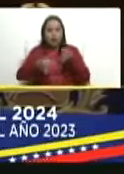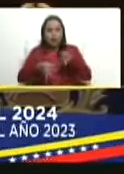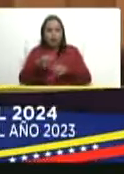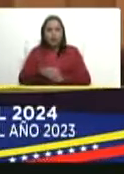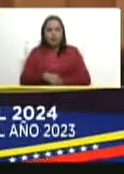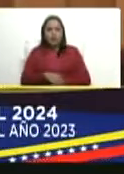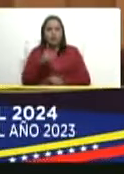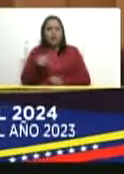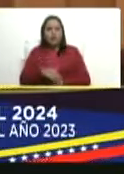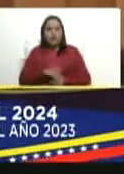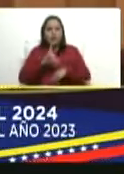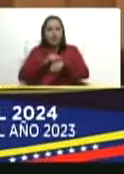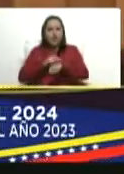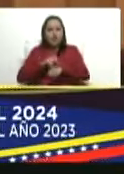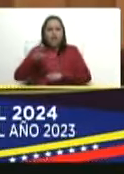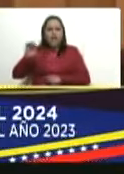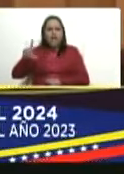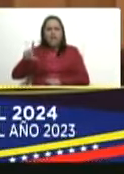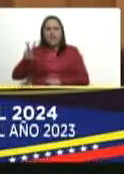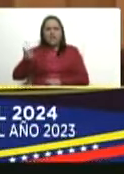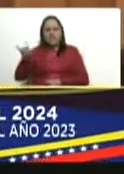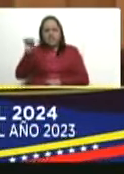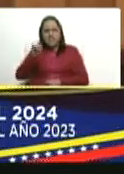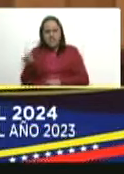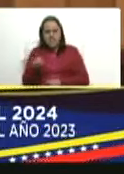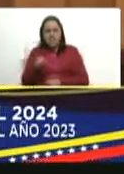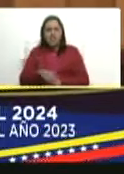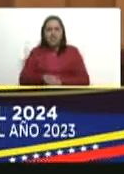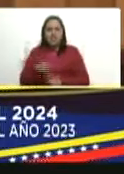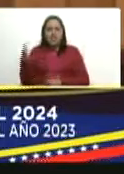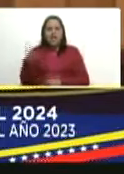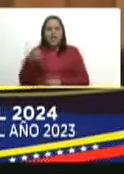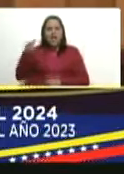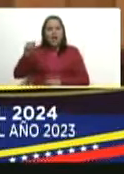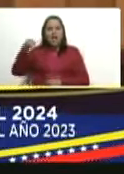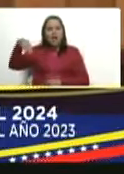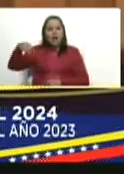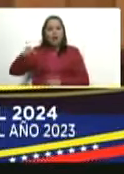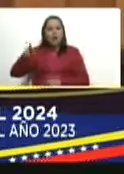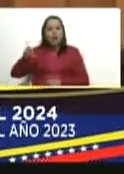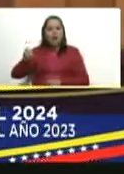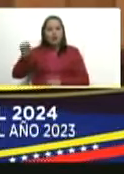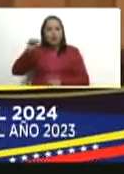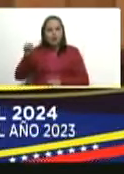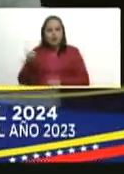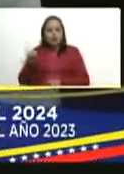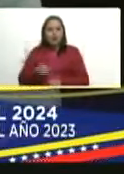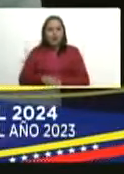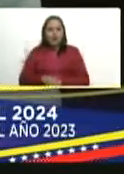Doctor Elvis Amoroso, presidente del Poder Electoral, Consejo Nacional Electoral.